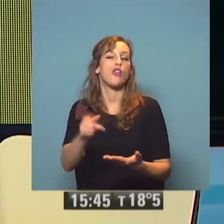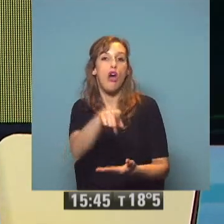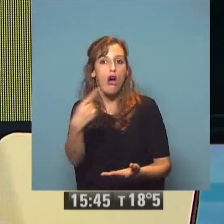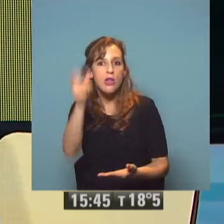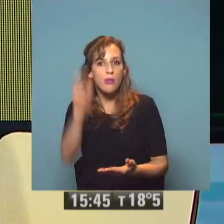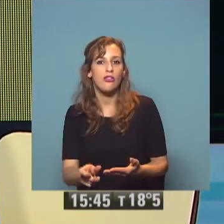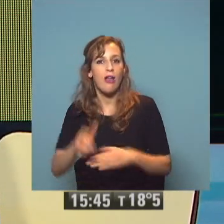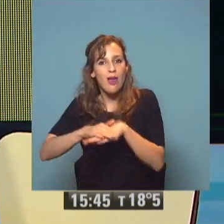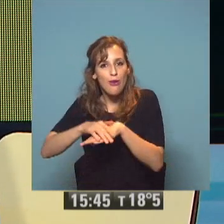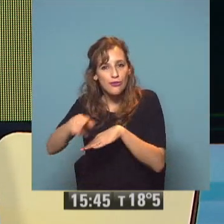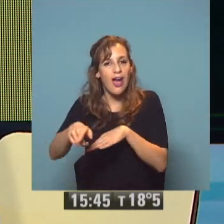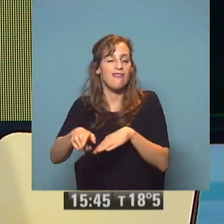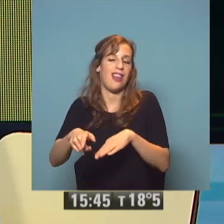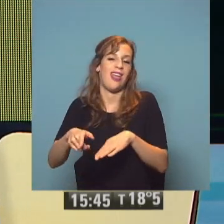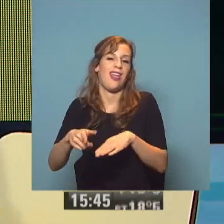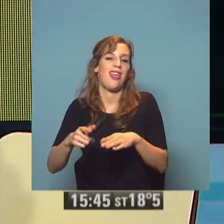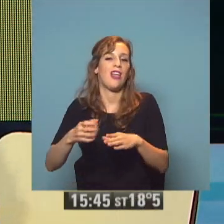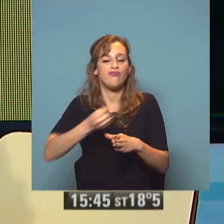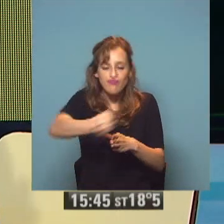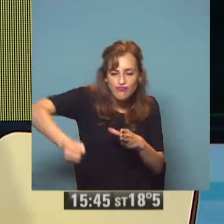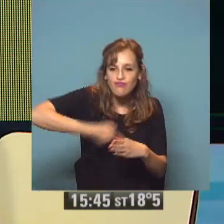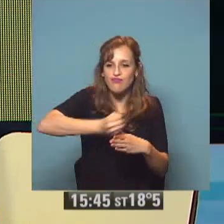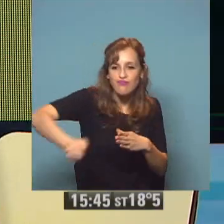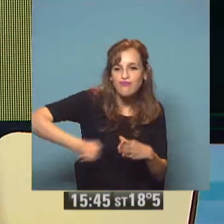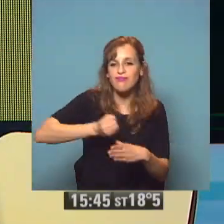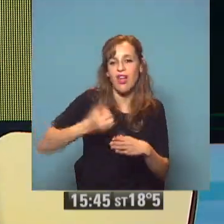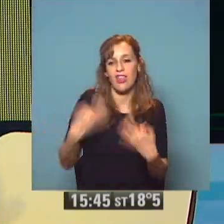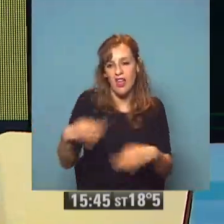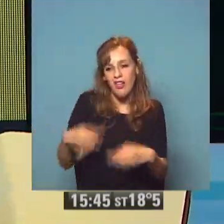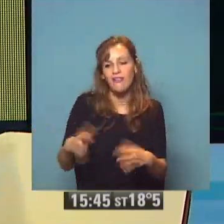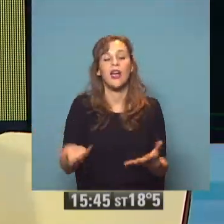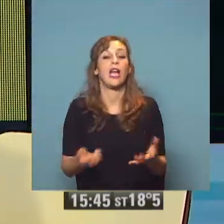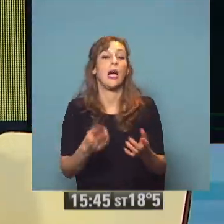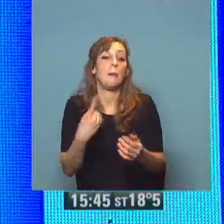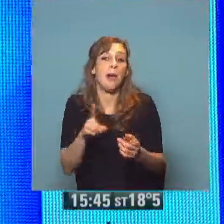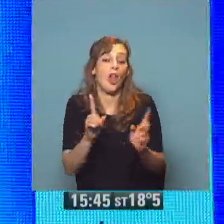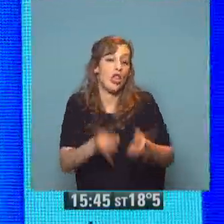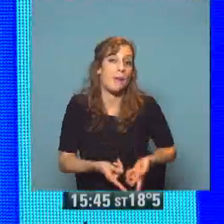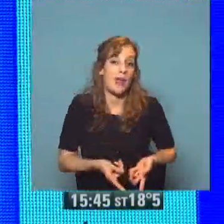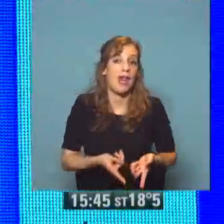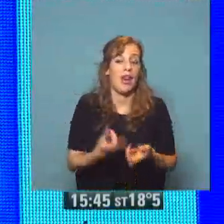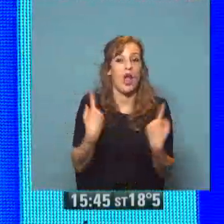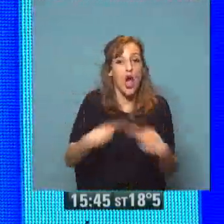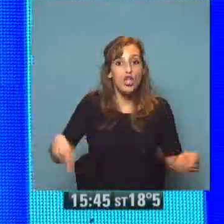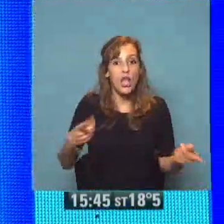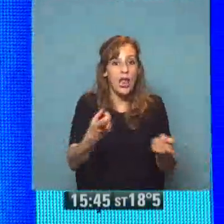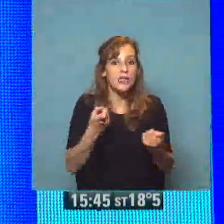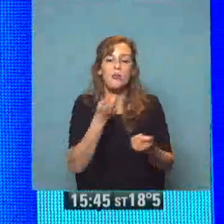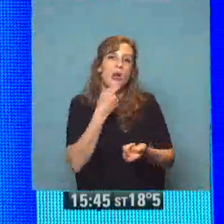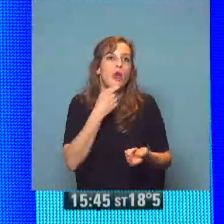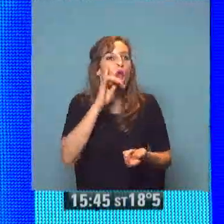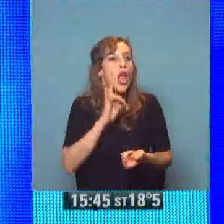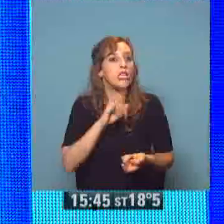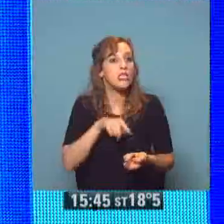otros ingredientes, ya había otros trabajos más, como el tambo, los que cuidaban las vacas. Perfecto. ¿No? Sí. Todo eso. Imagínate que si te tomás un